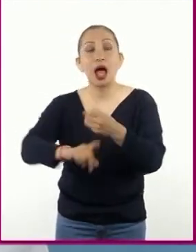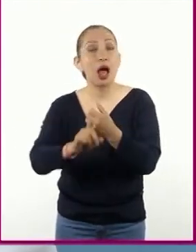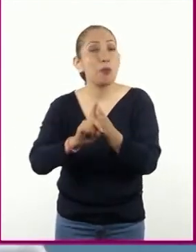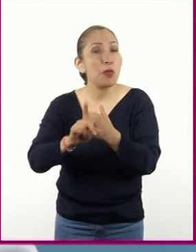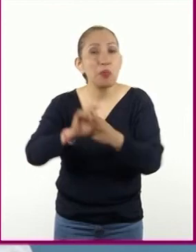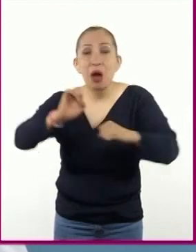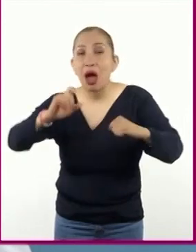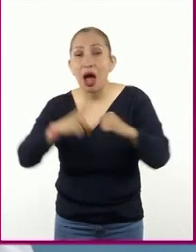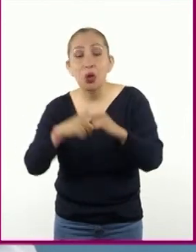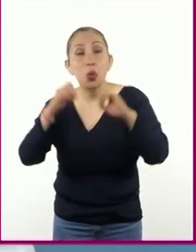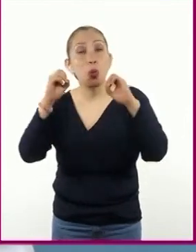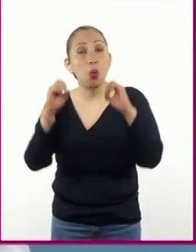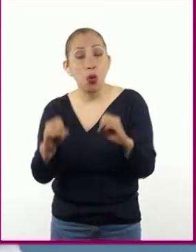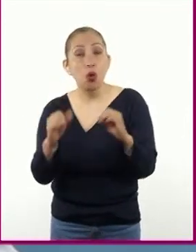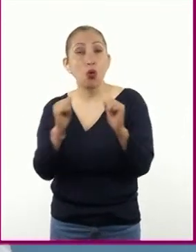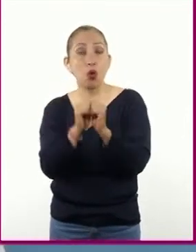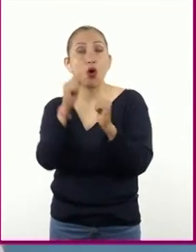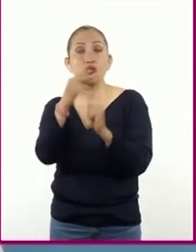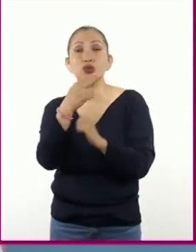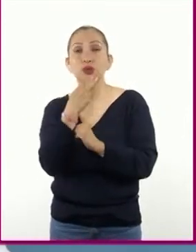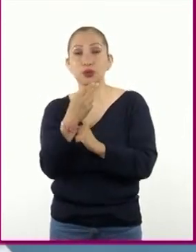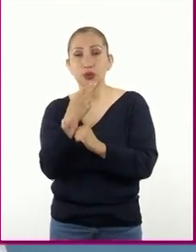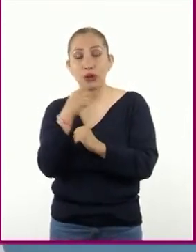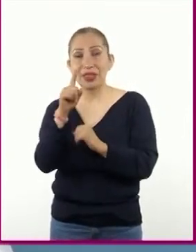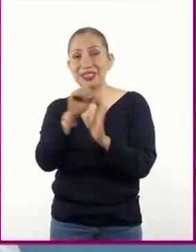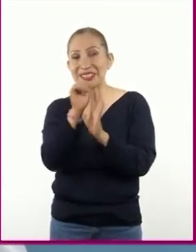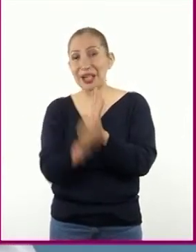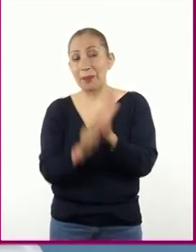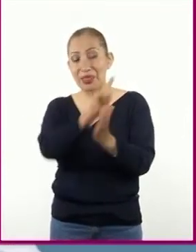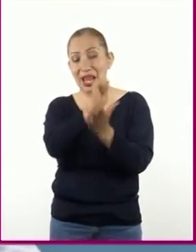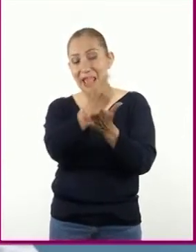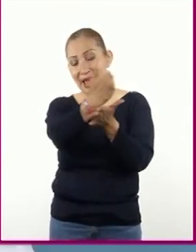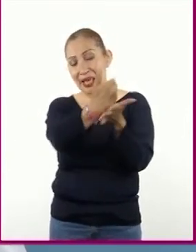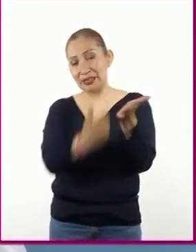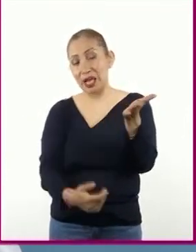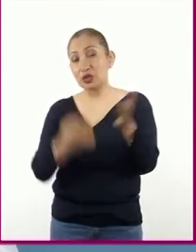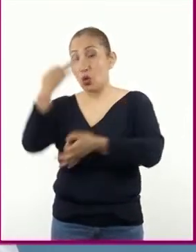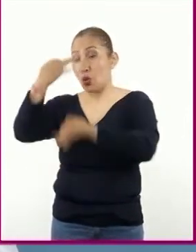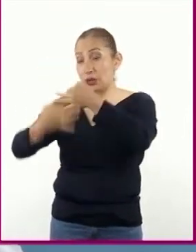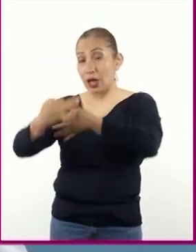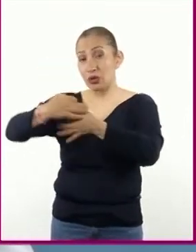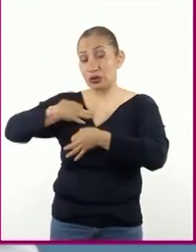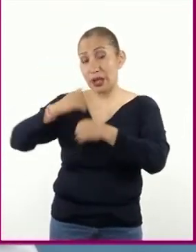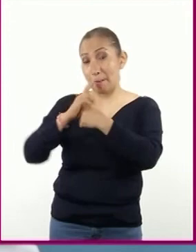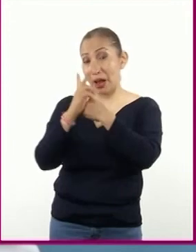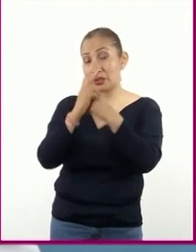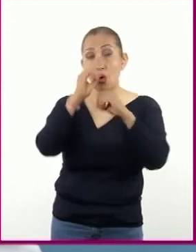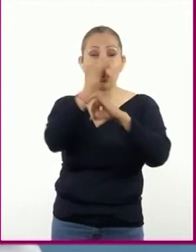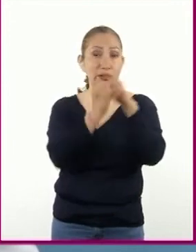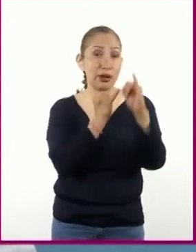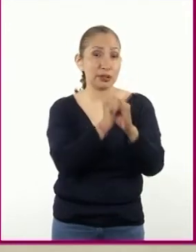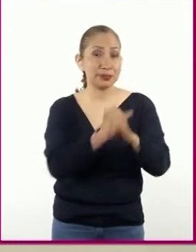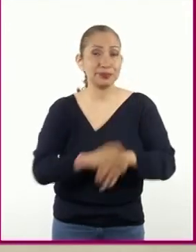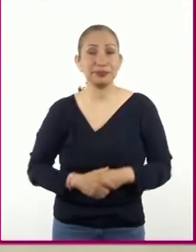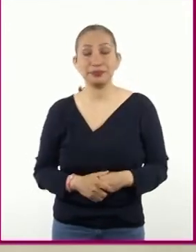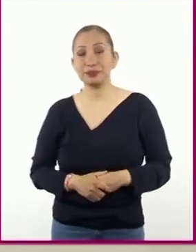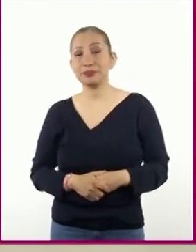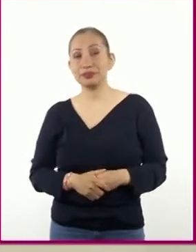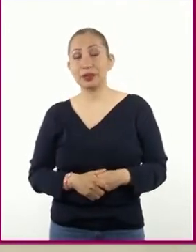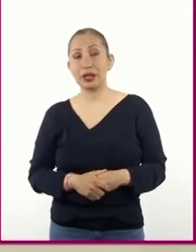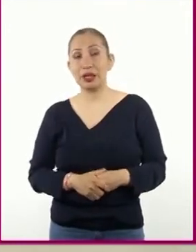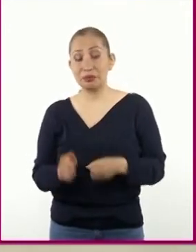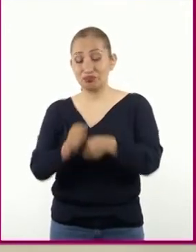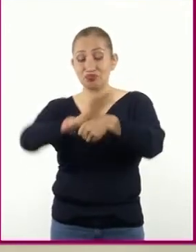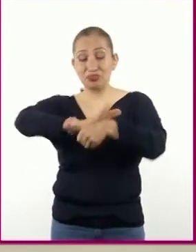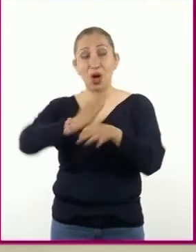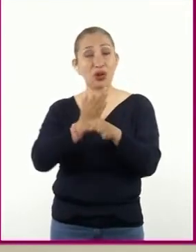conflictos, o bien mediante la utilización del sistema legal, los juzgados nacionales e internacionales. La pandemia